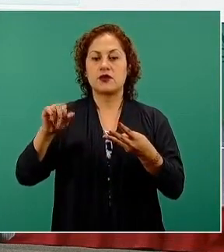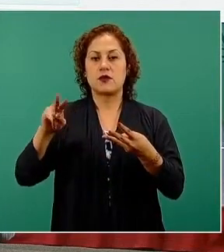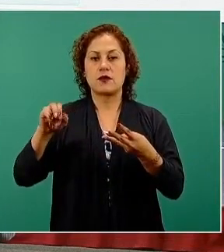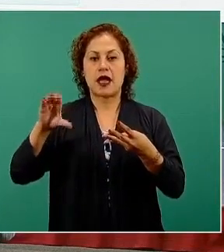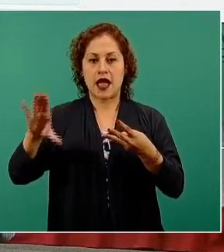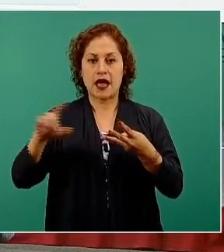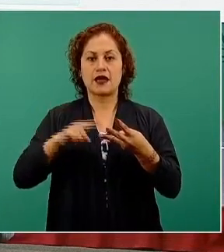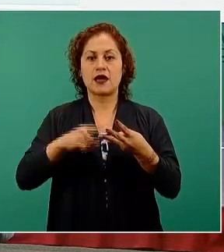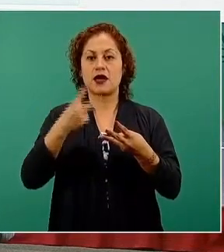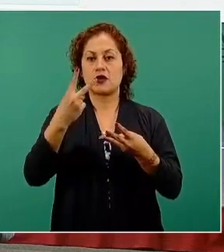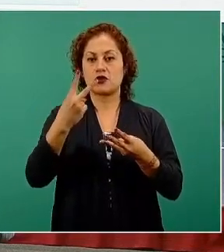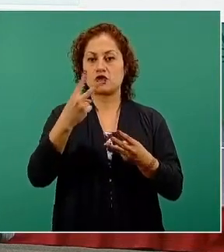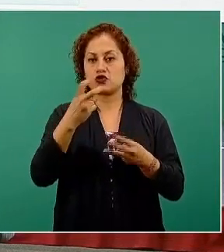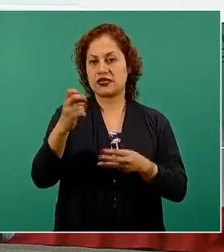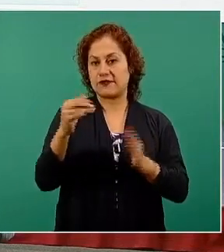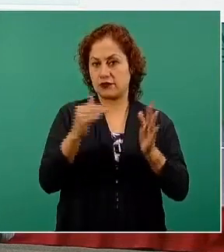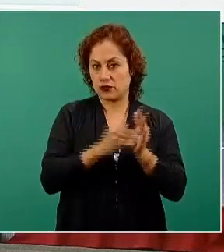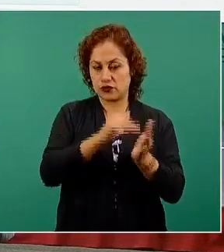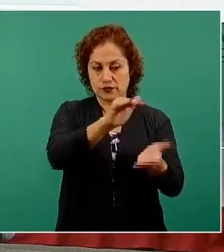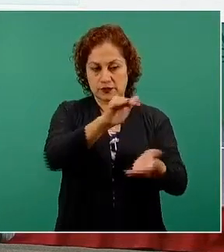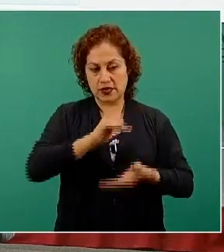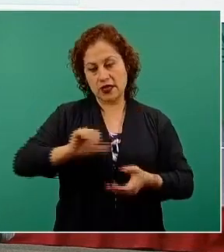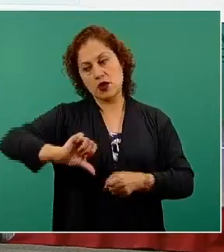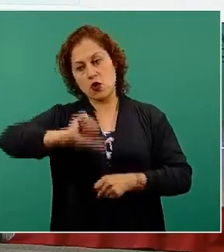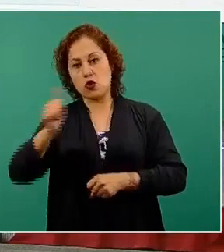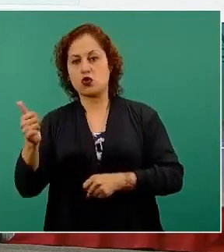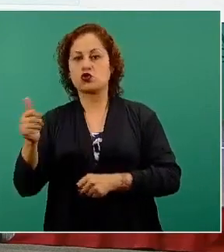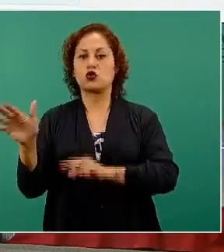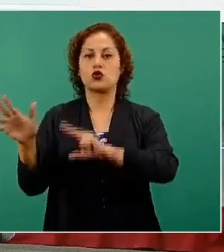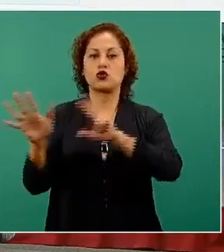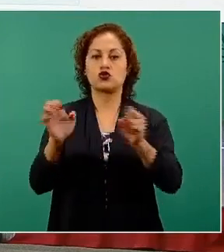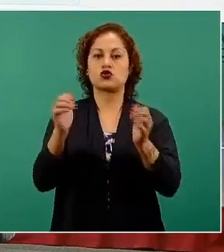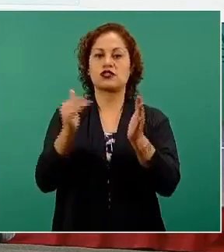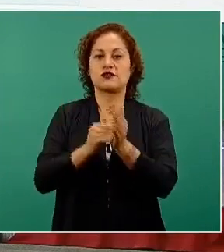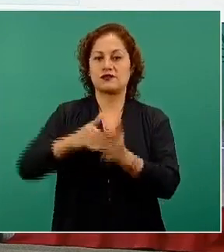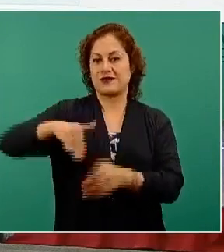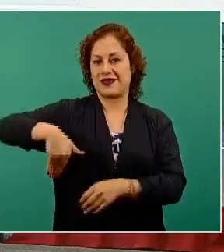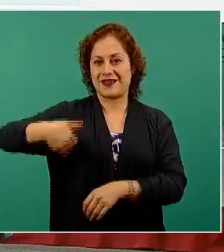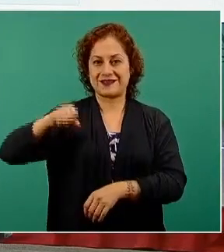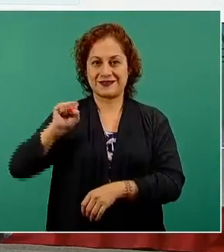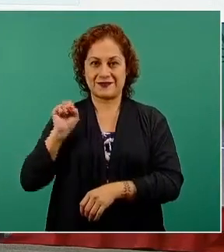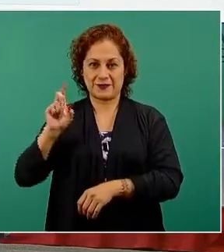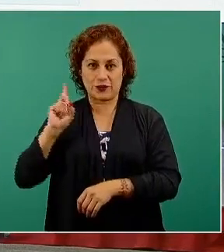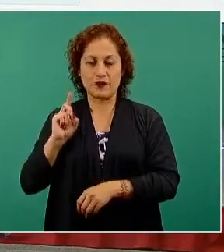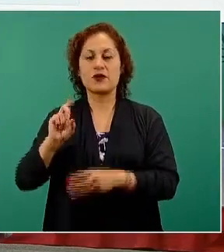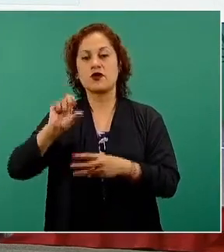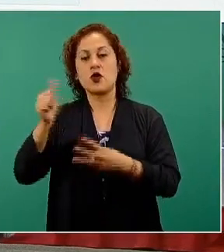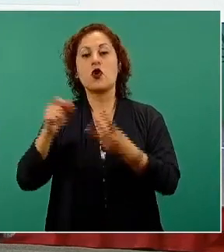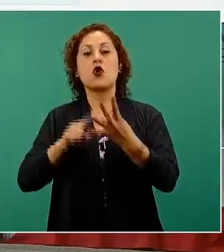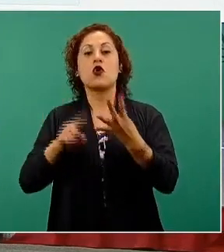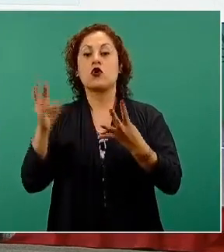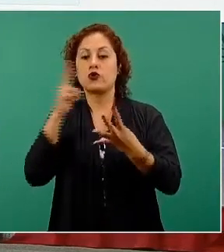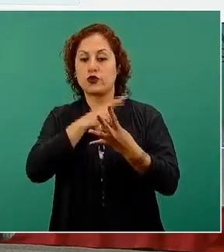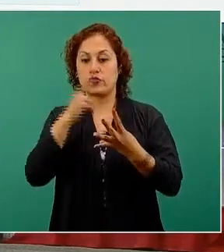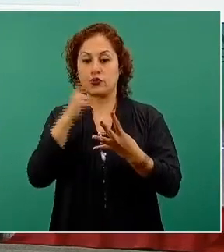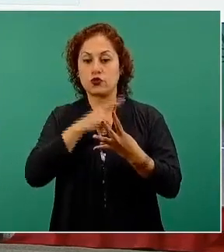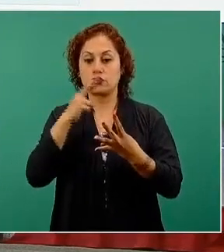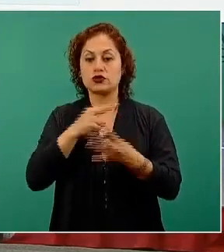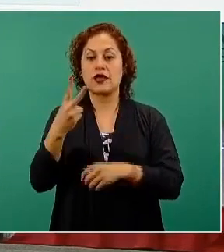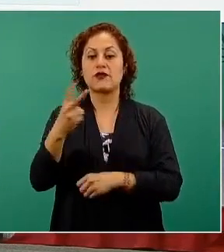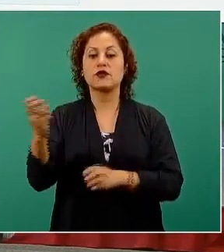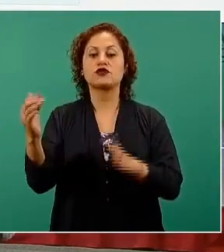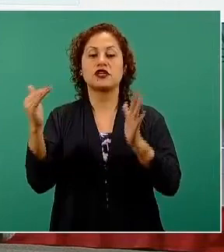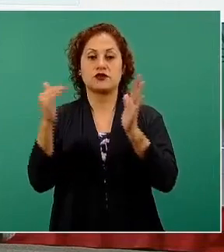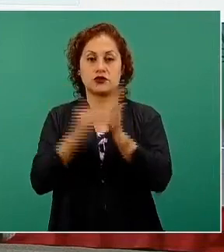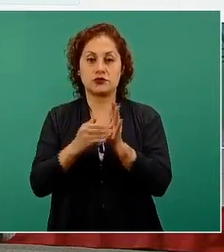primero de 200,000 y después el de 800,000 que se distribuyó en este fin de semana. Y de Sputnik recibimos 200,000 del